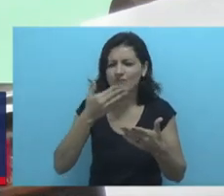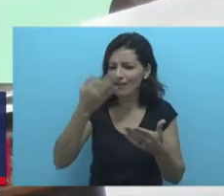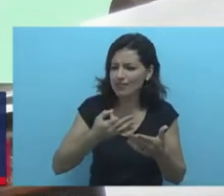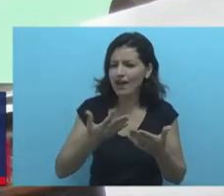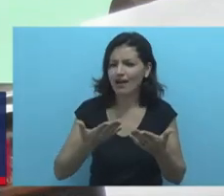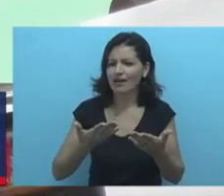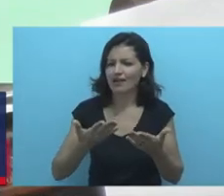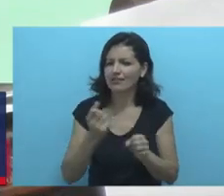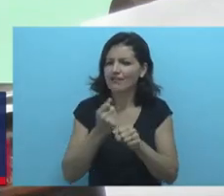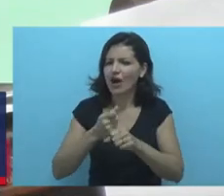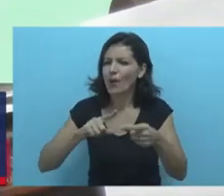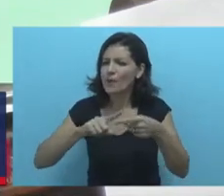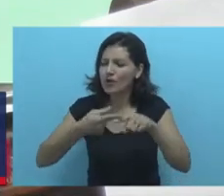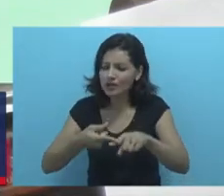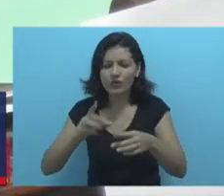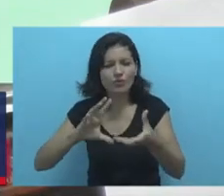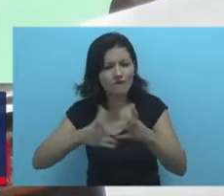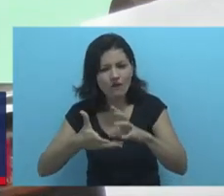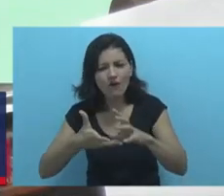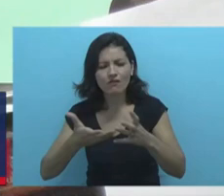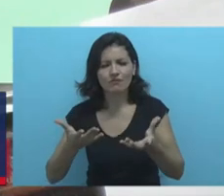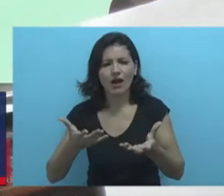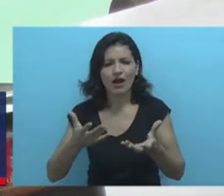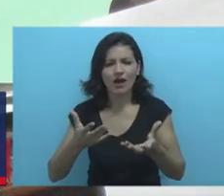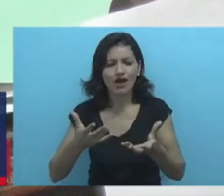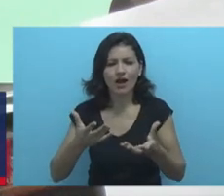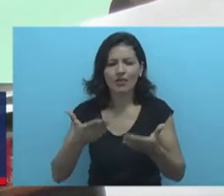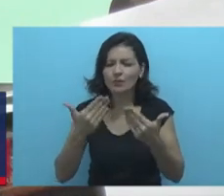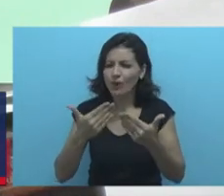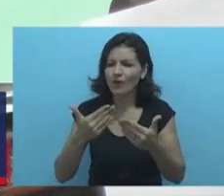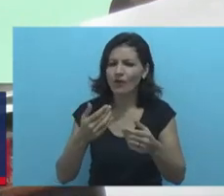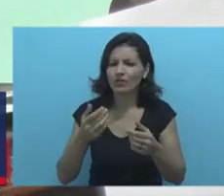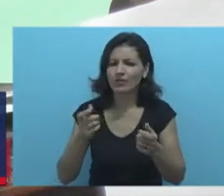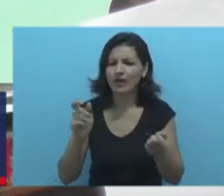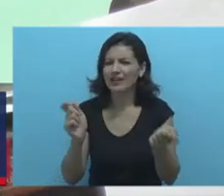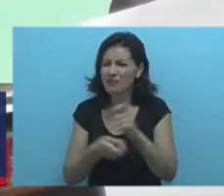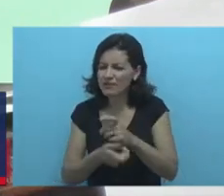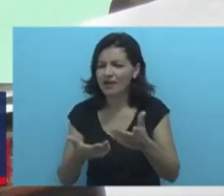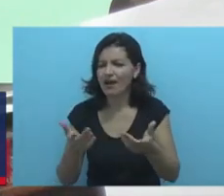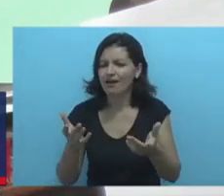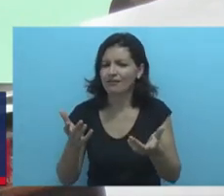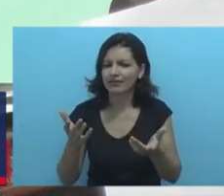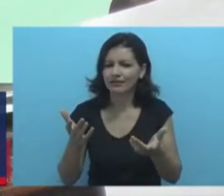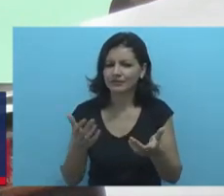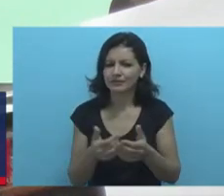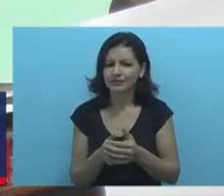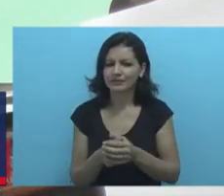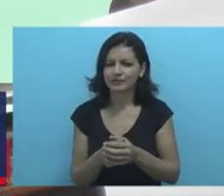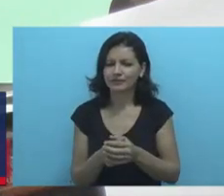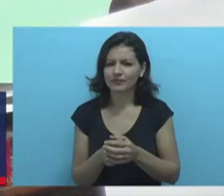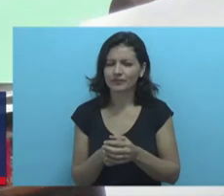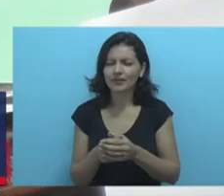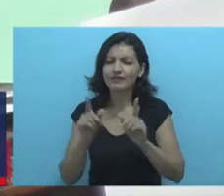que la política era un método, que la política eran convicciones, que la política era un ejercicio colectivo.